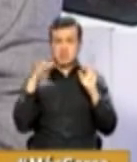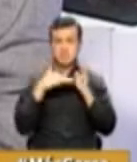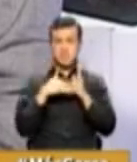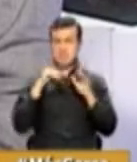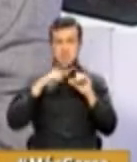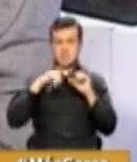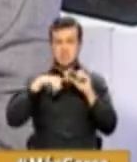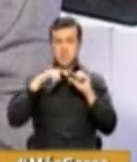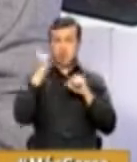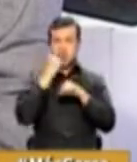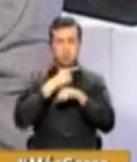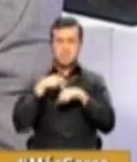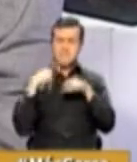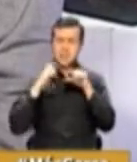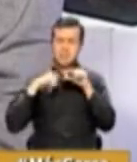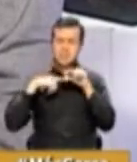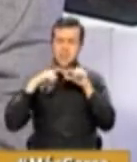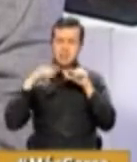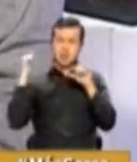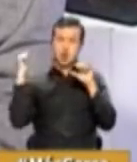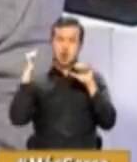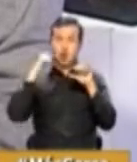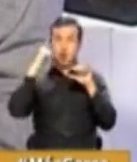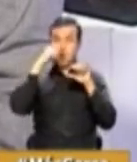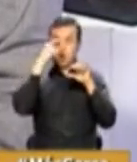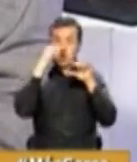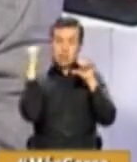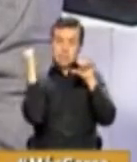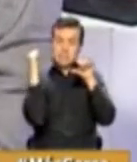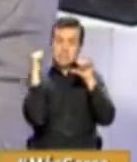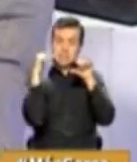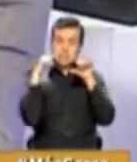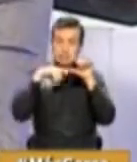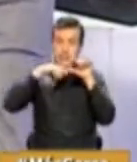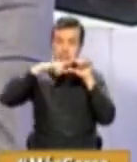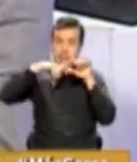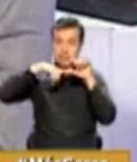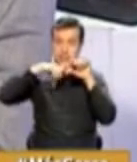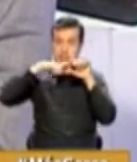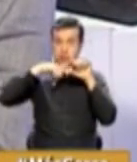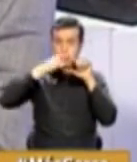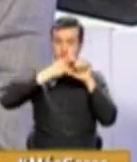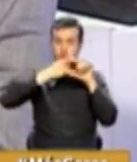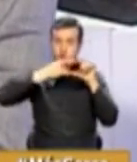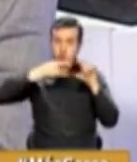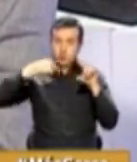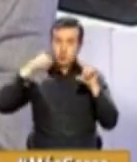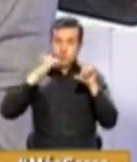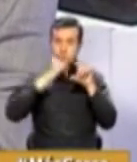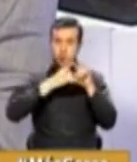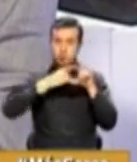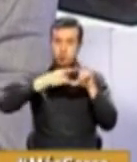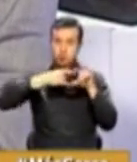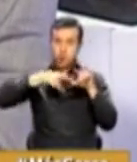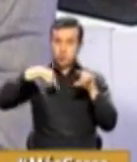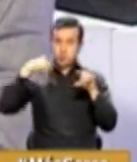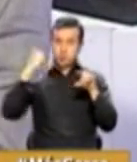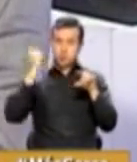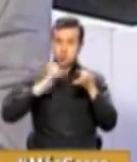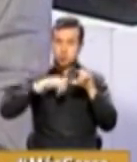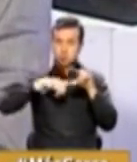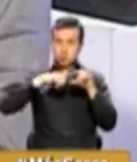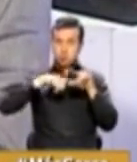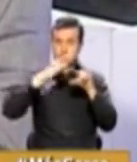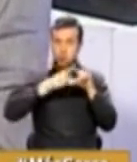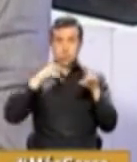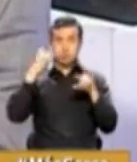por segundo. Okay. La metemos dentro del ojito, esa puntica vibra, aspiramos la catarata, y una vez aspirada la catarata, eso es una cirugía